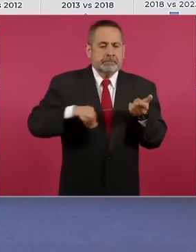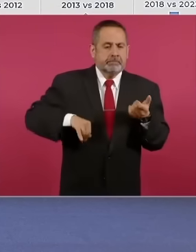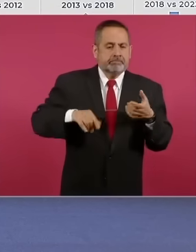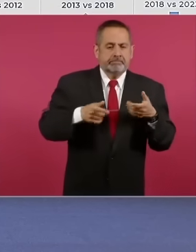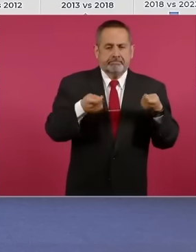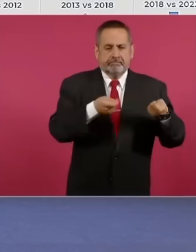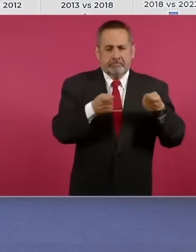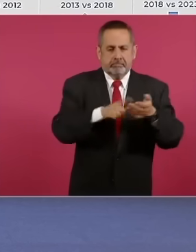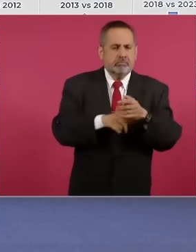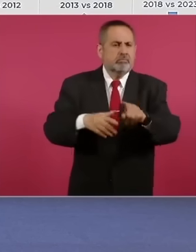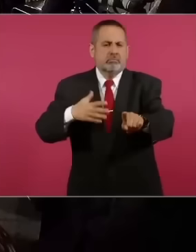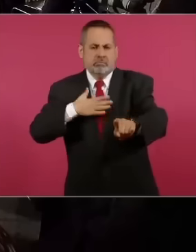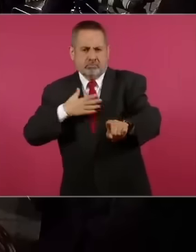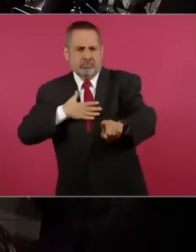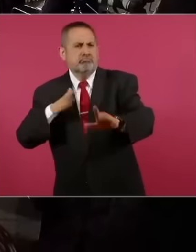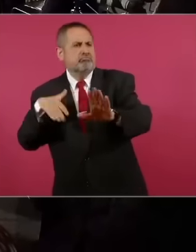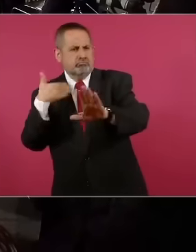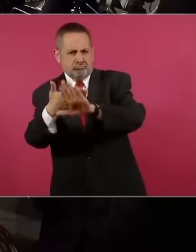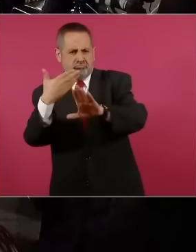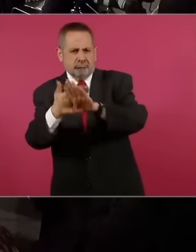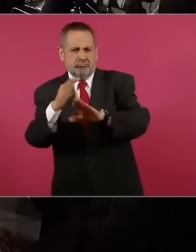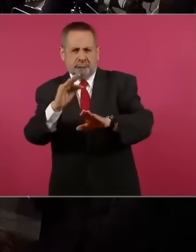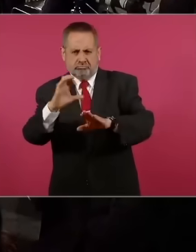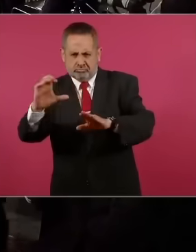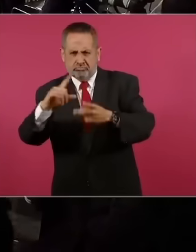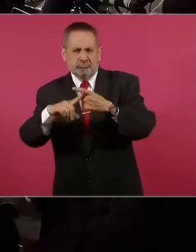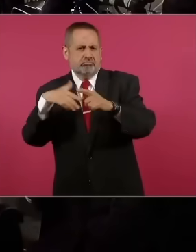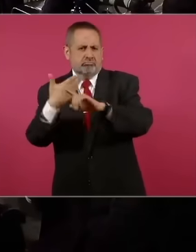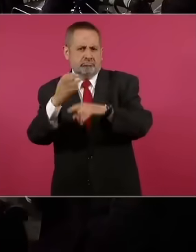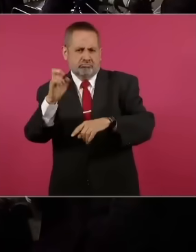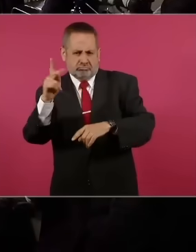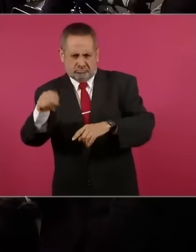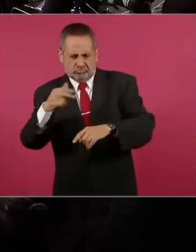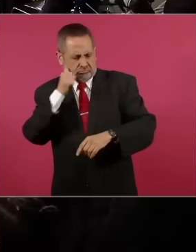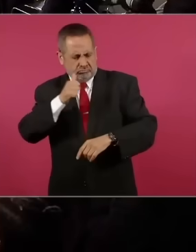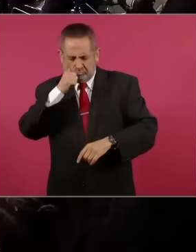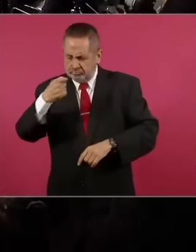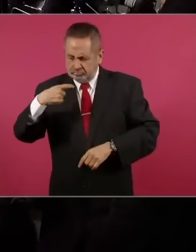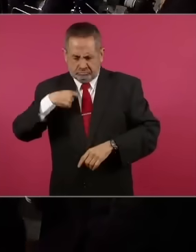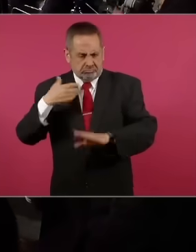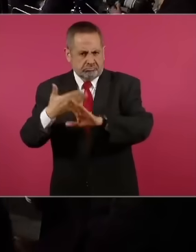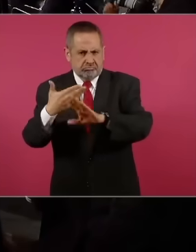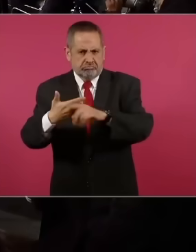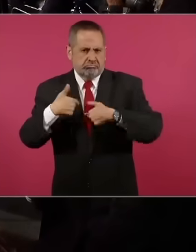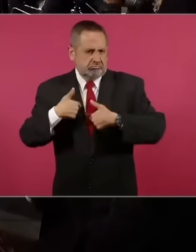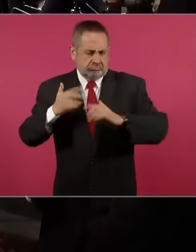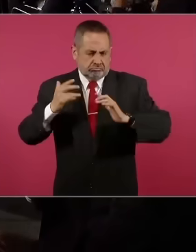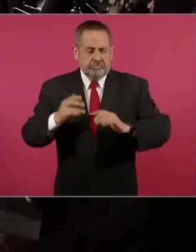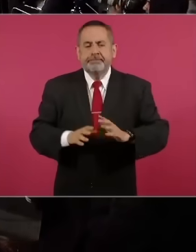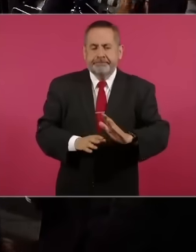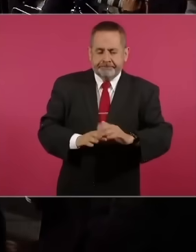critiqué a Felipe Calderón y a Peña Nieto, todos sus exenios. Vámonos con esto, vámonos con esto. Mira,